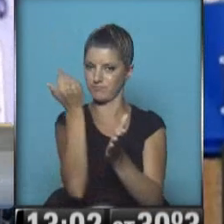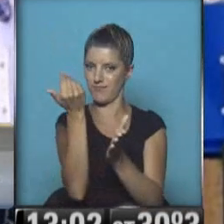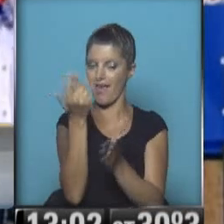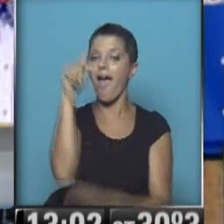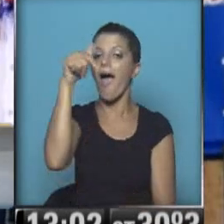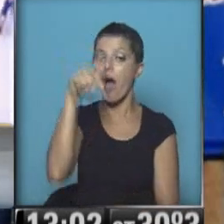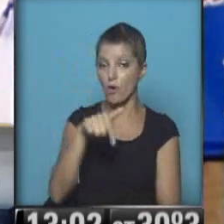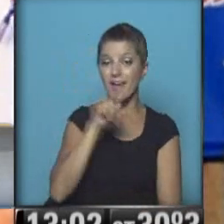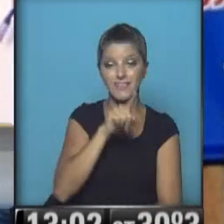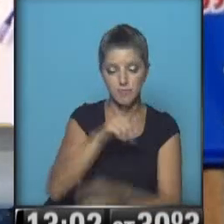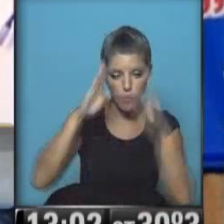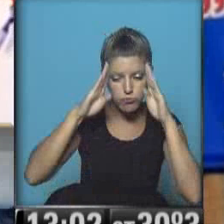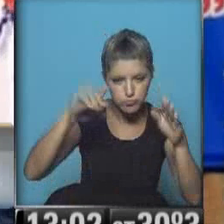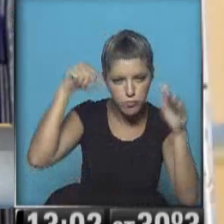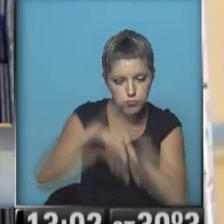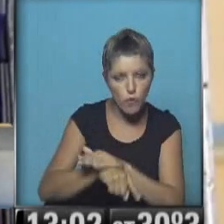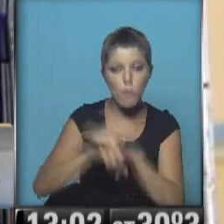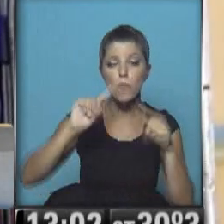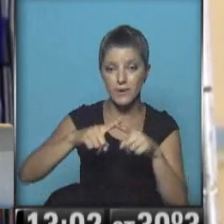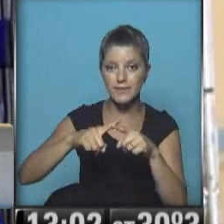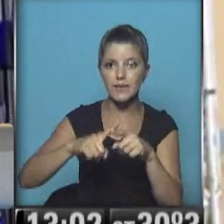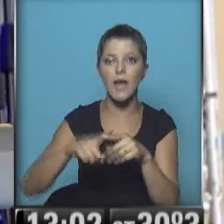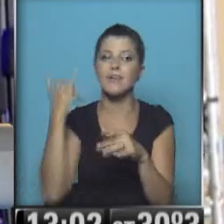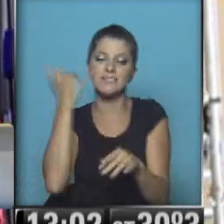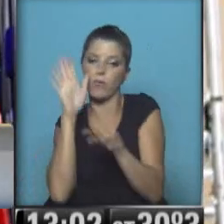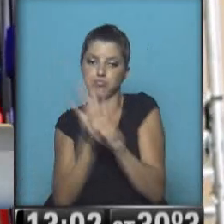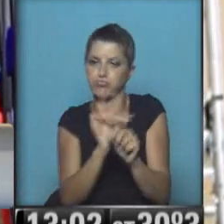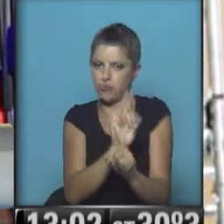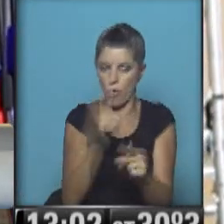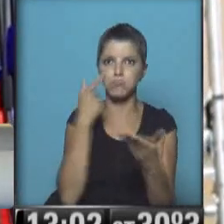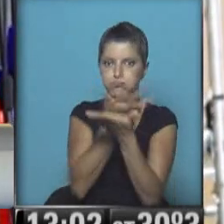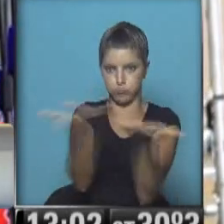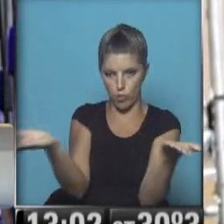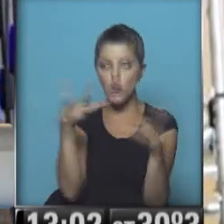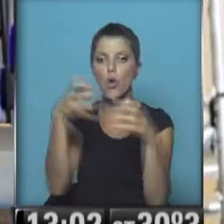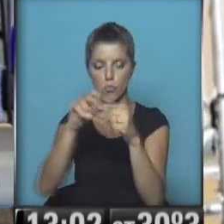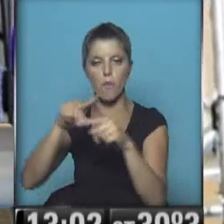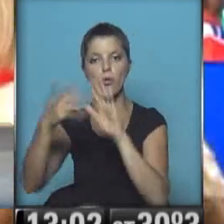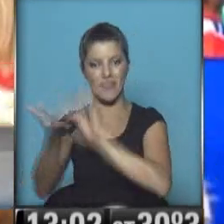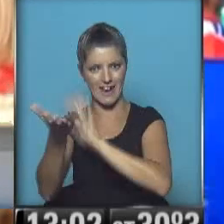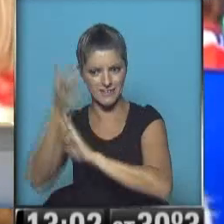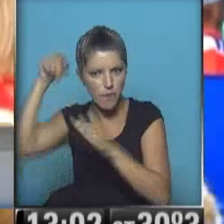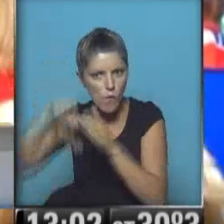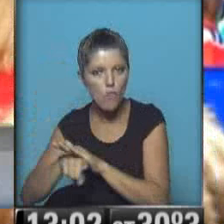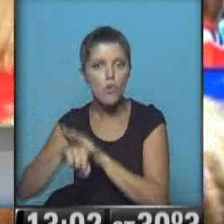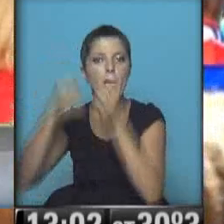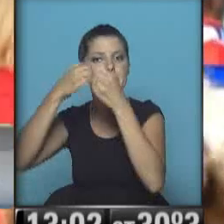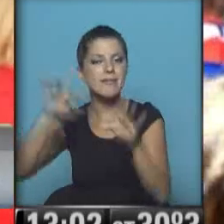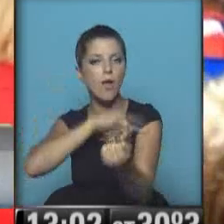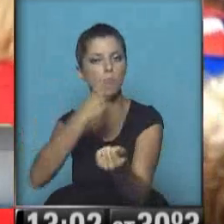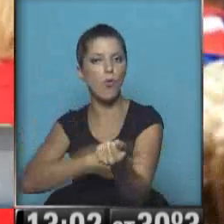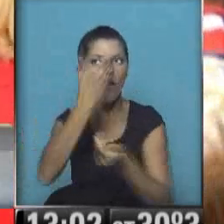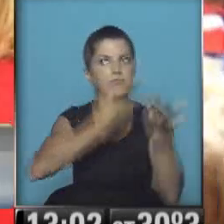ese extremismo político dejó de ser tabú y los partidos de extrema derecha empiezan a compartir poder a nivel nacional